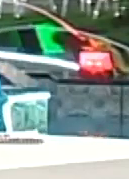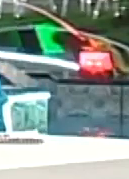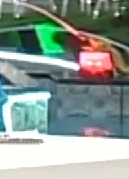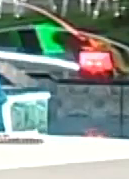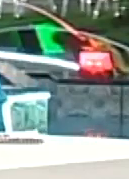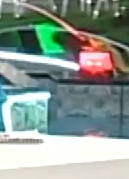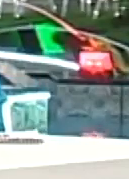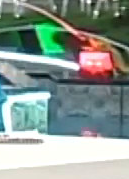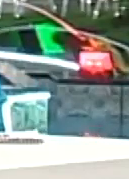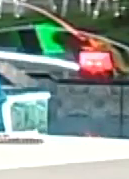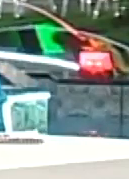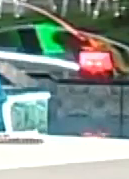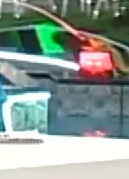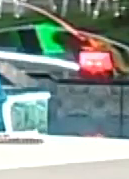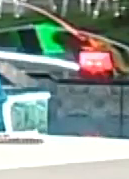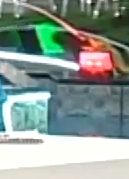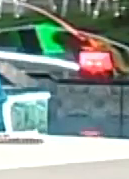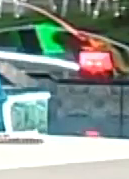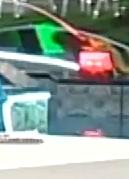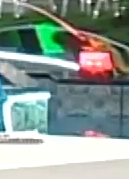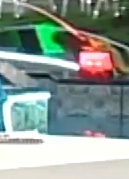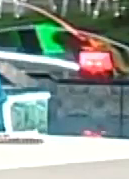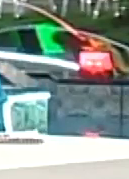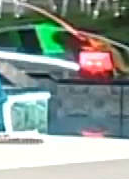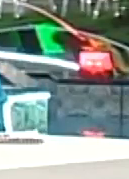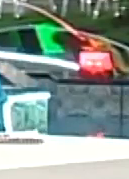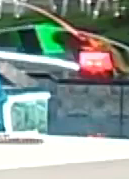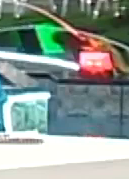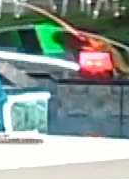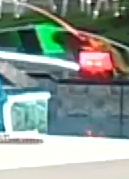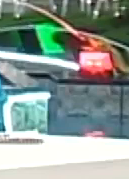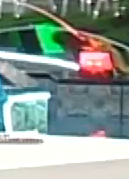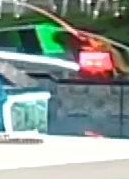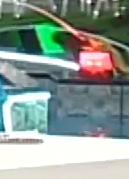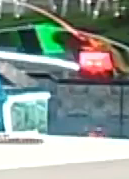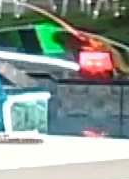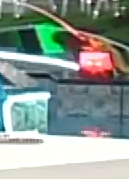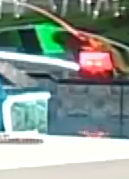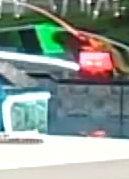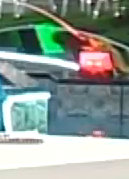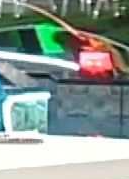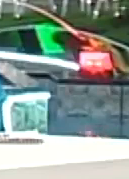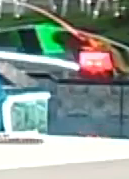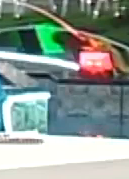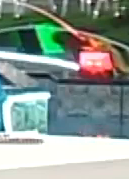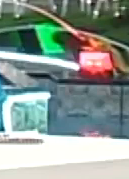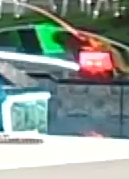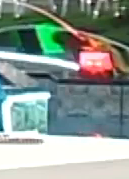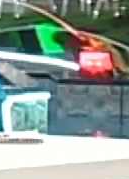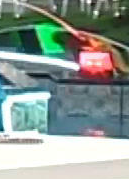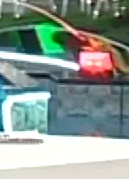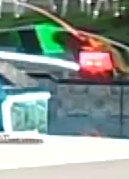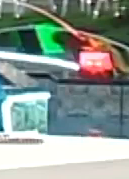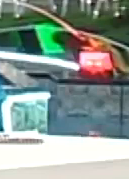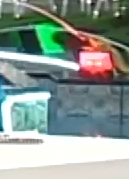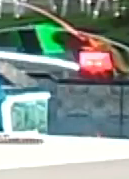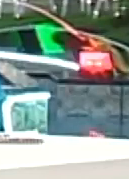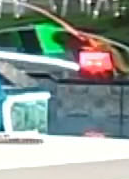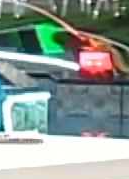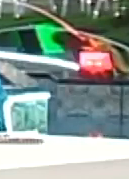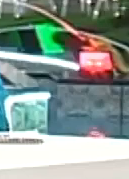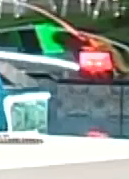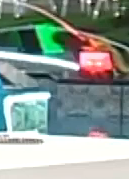político, atendiendo con seriedad, con disciplina, con